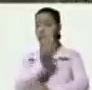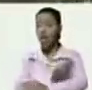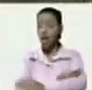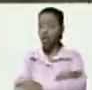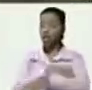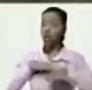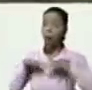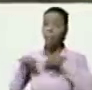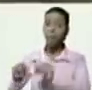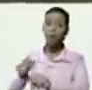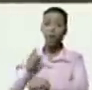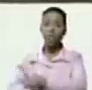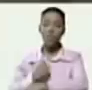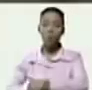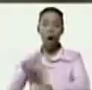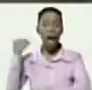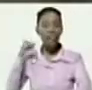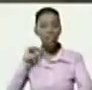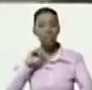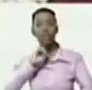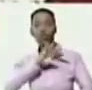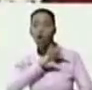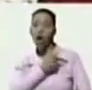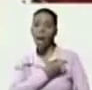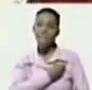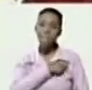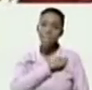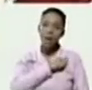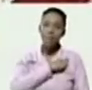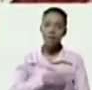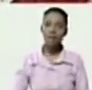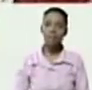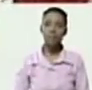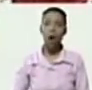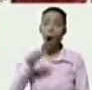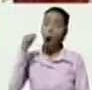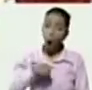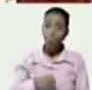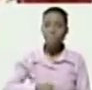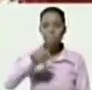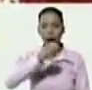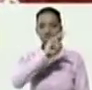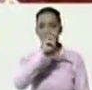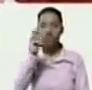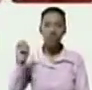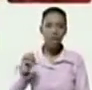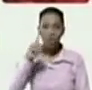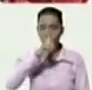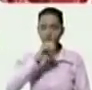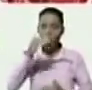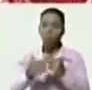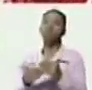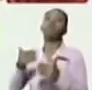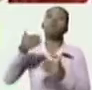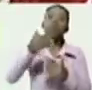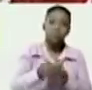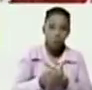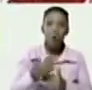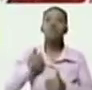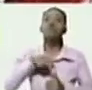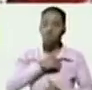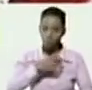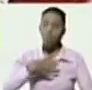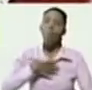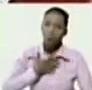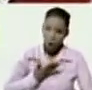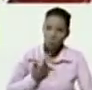derrotaron. Hoy, más de 200 años después, nosotros podemos